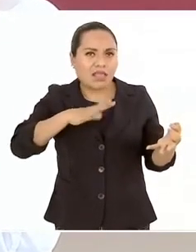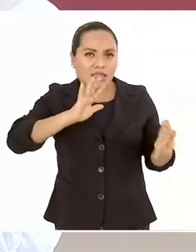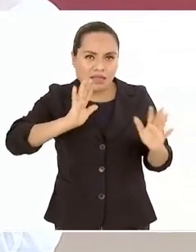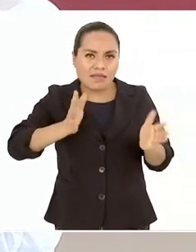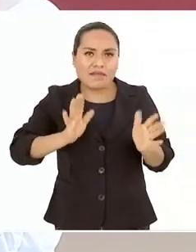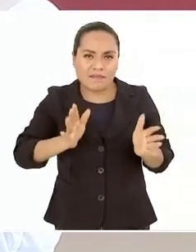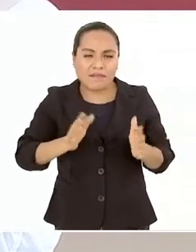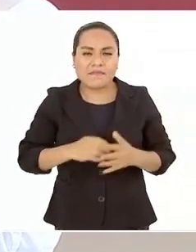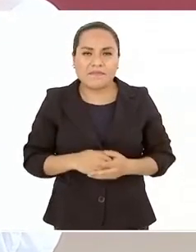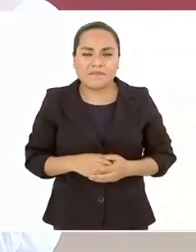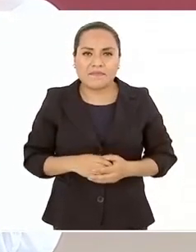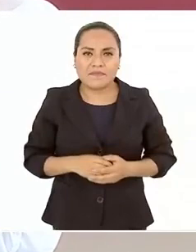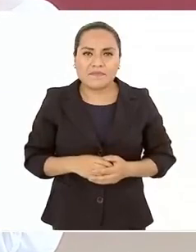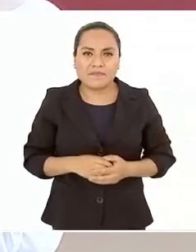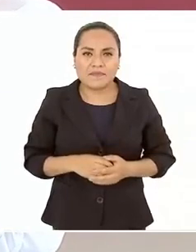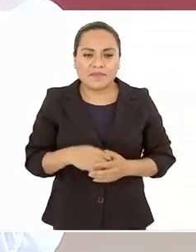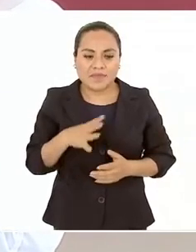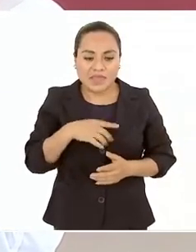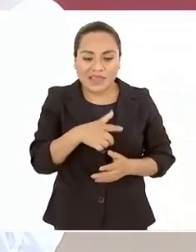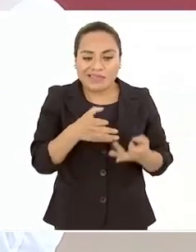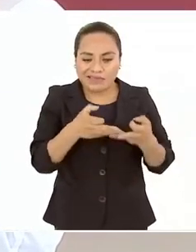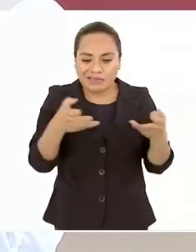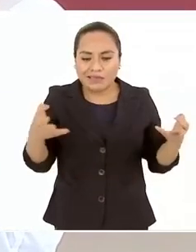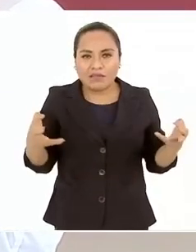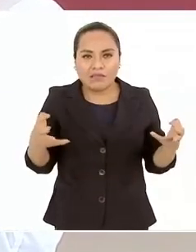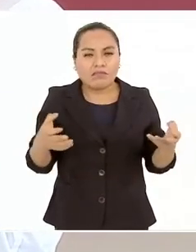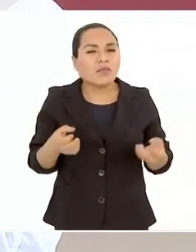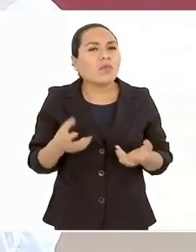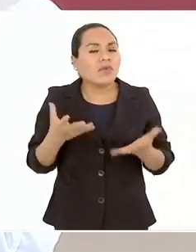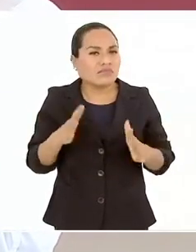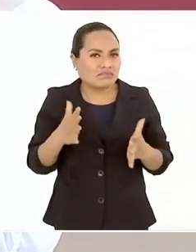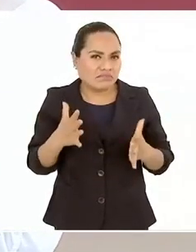Cada uno tiene en promedio